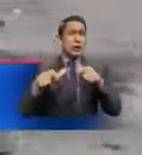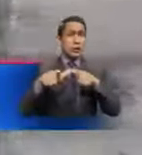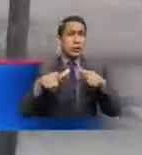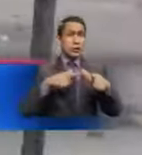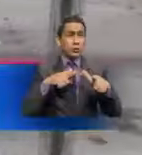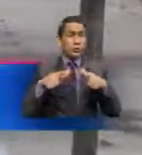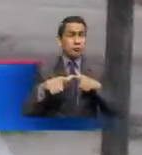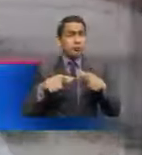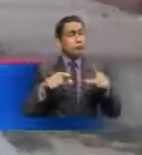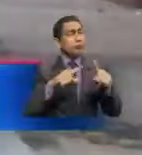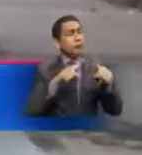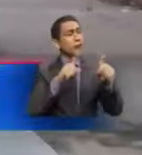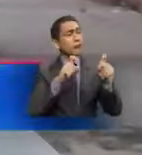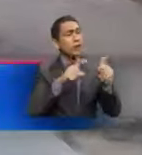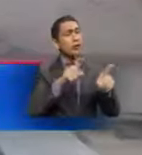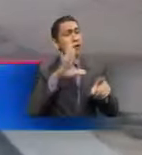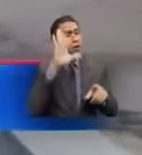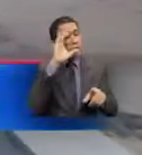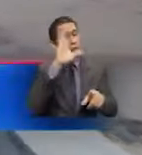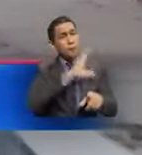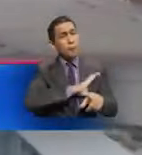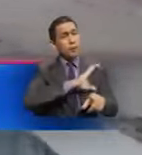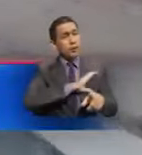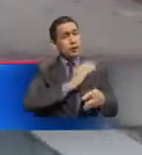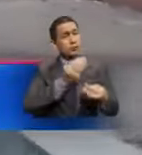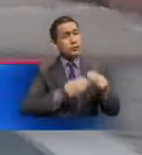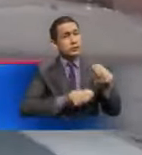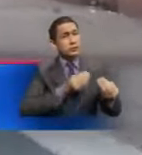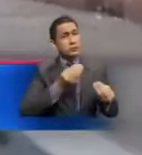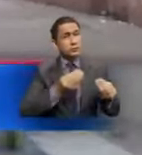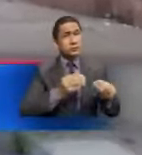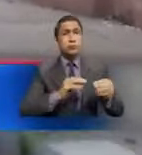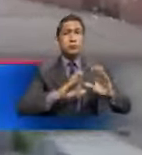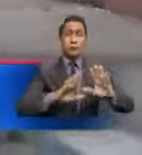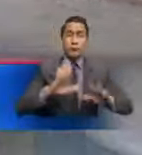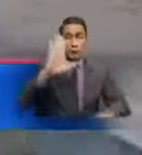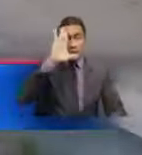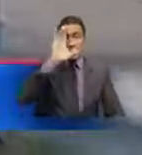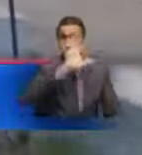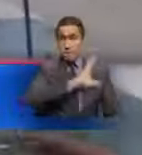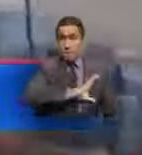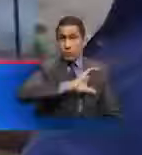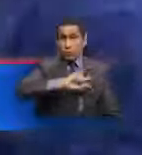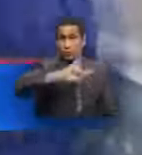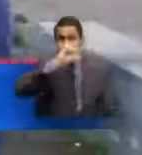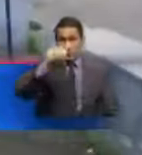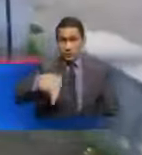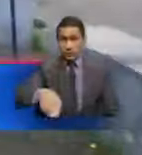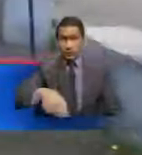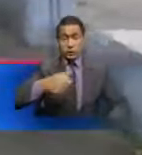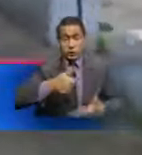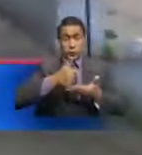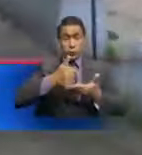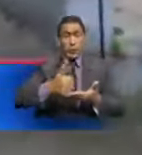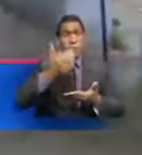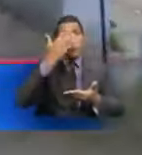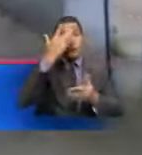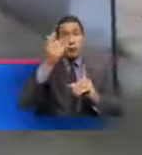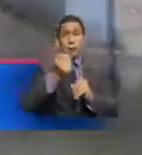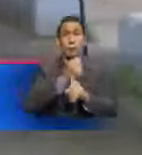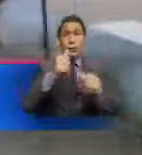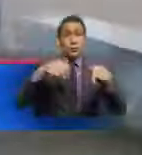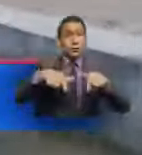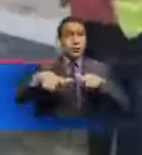Policía Nacional, justamente lo pusieron por la cantidad de robos y asaltos que se perpetraban en este sitio, no solamente con los